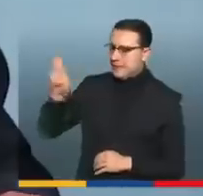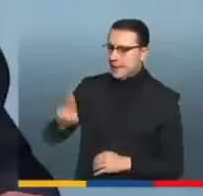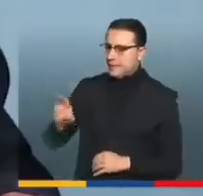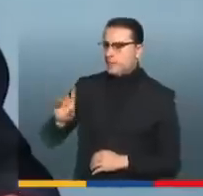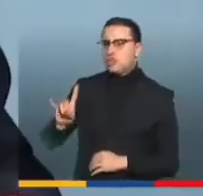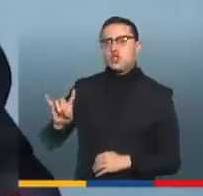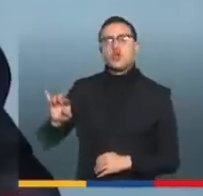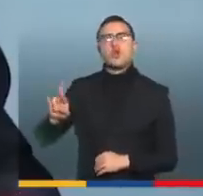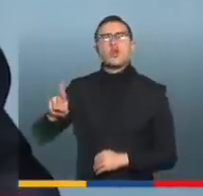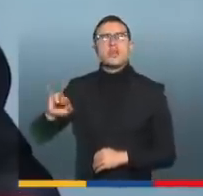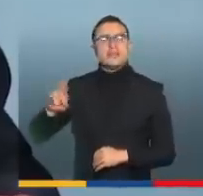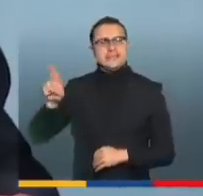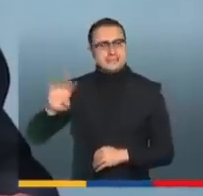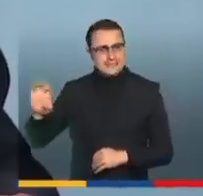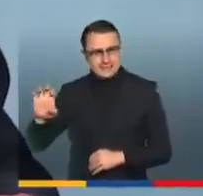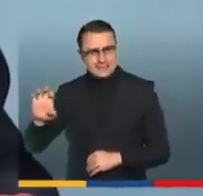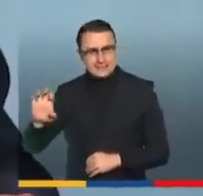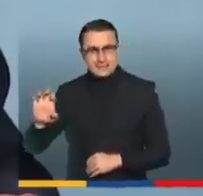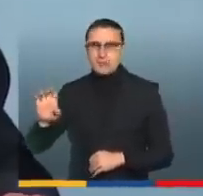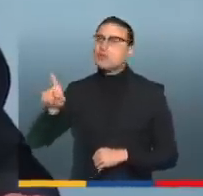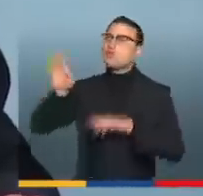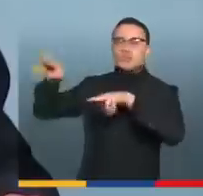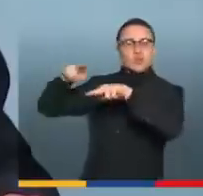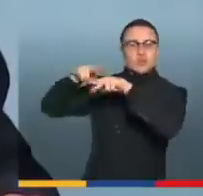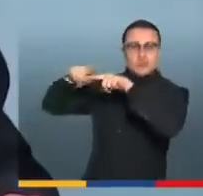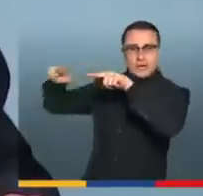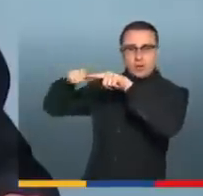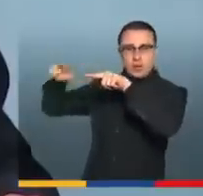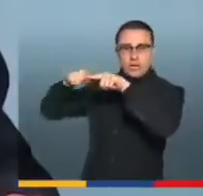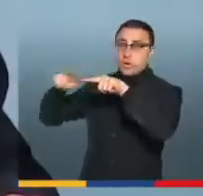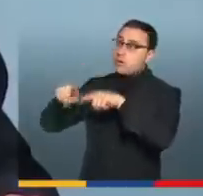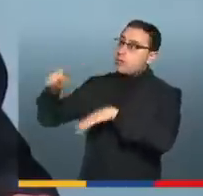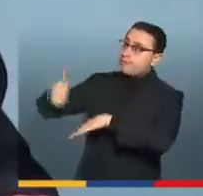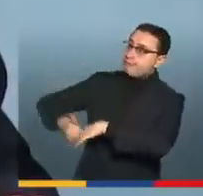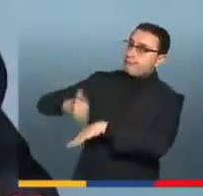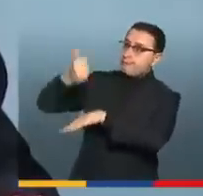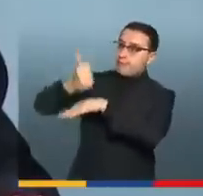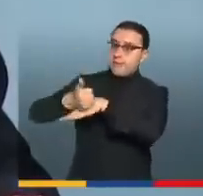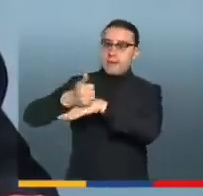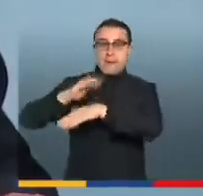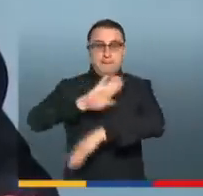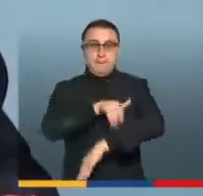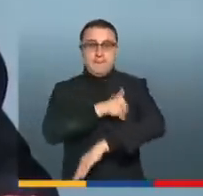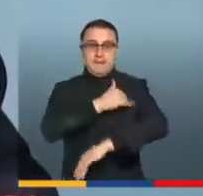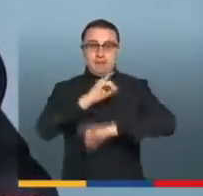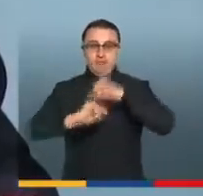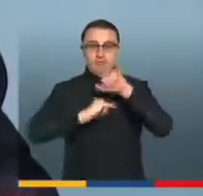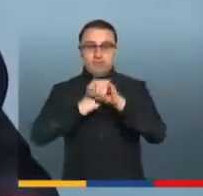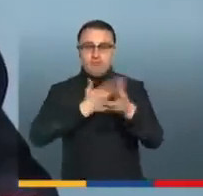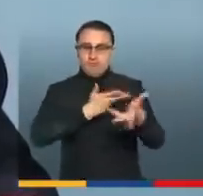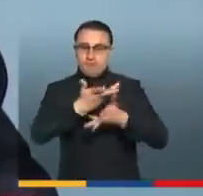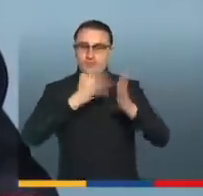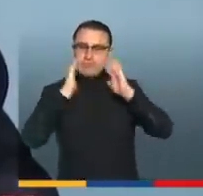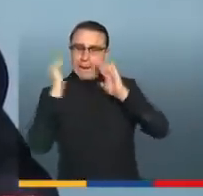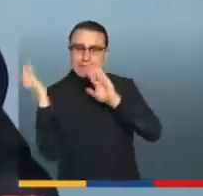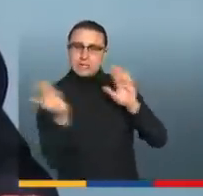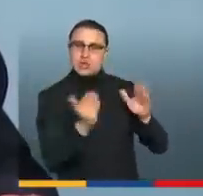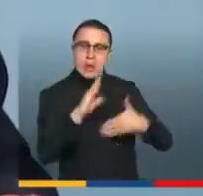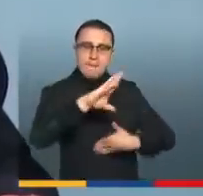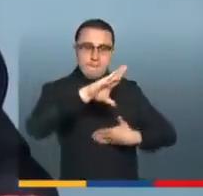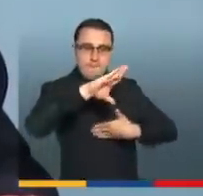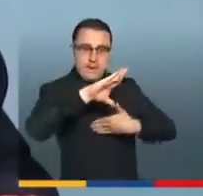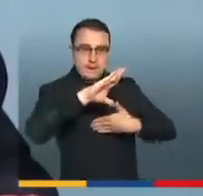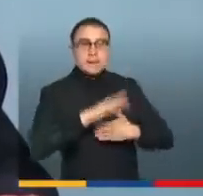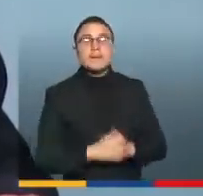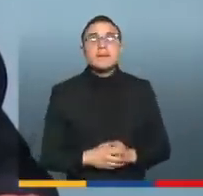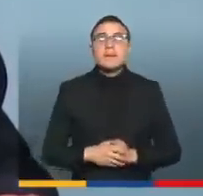Duris, es en inglés, Reino Unido, director del Departamento de América Latina del Ministerio de Relaciones Exteriores. Vesper